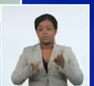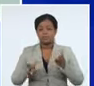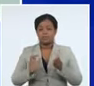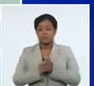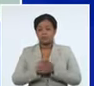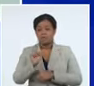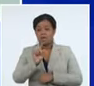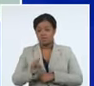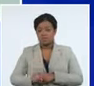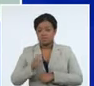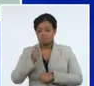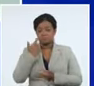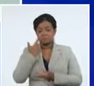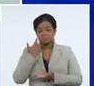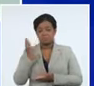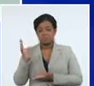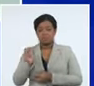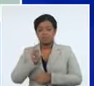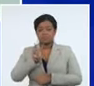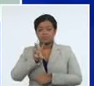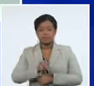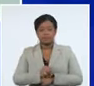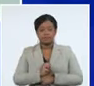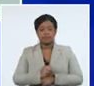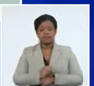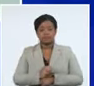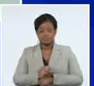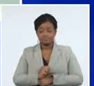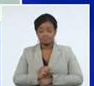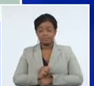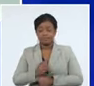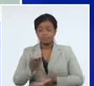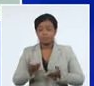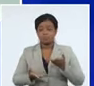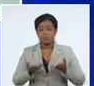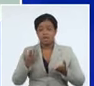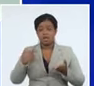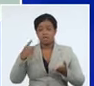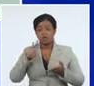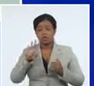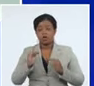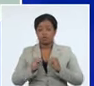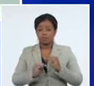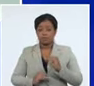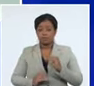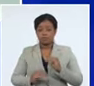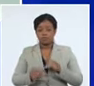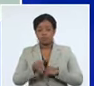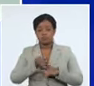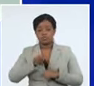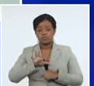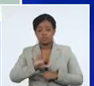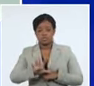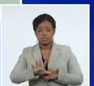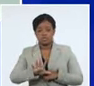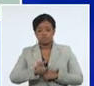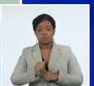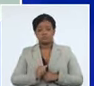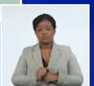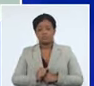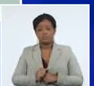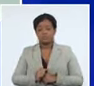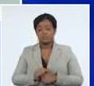tienen, 30 casos, 4 casos menos que en el día anterior en 5 de sus 11 municipios. San José de las Lajas